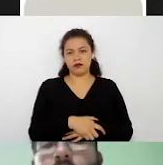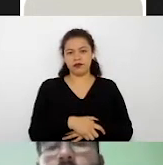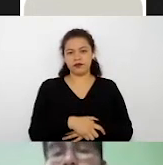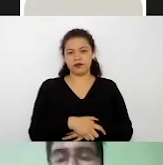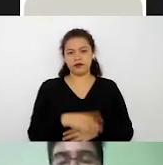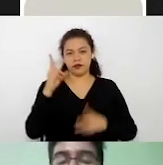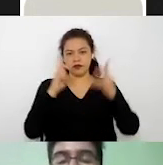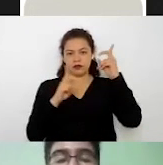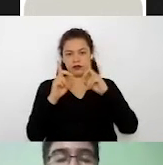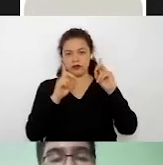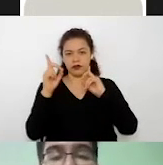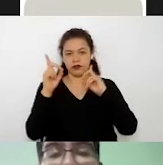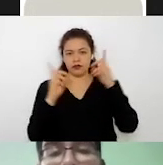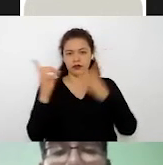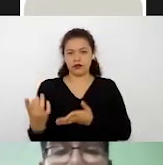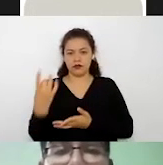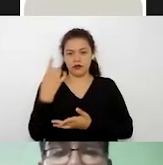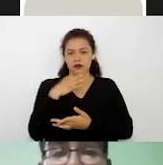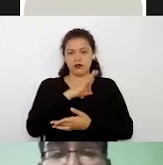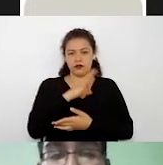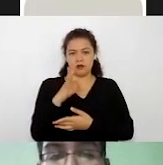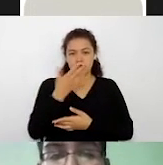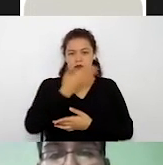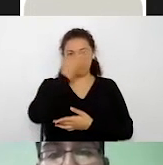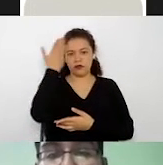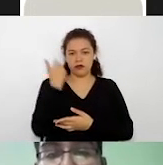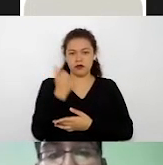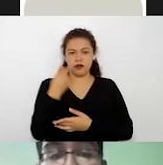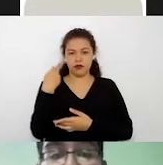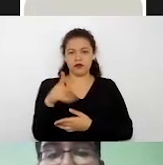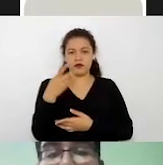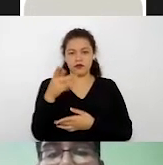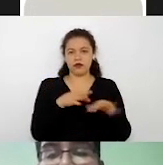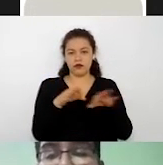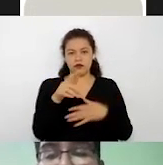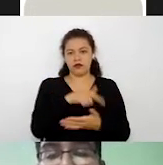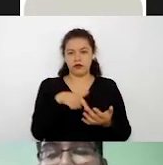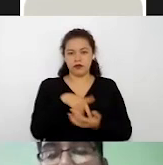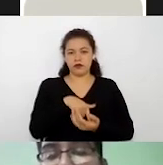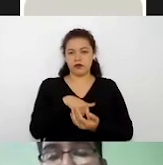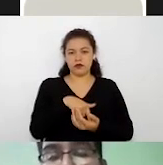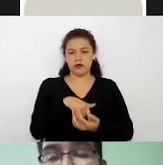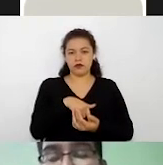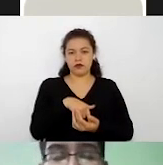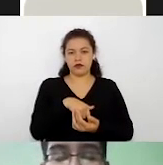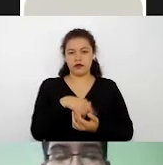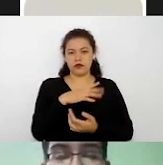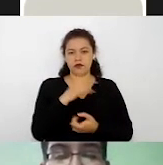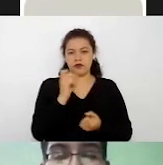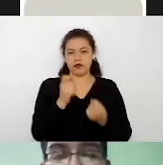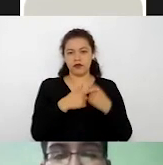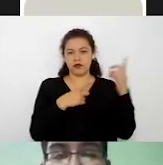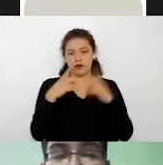duda. No sé si dentro de sus centros de trabajo les surge alguna duda con respecto a